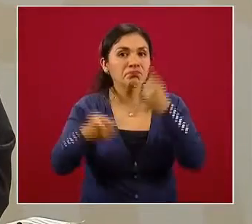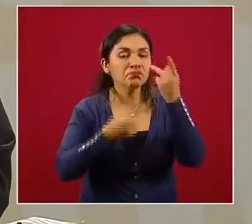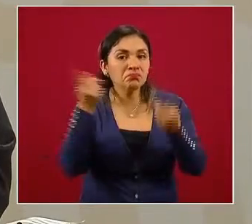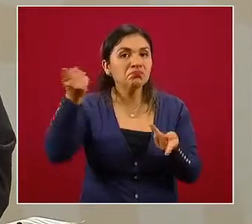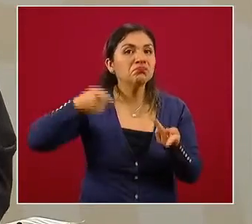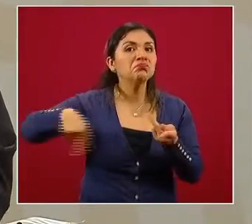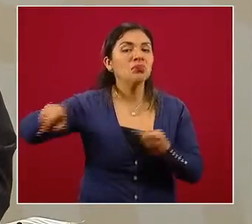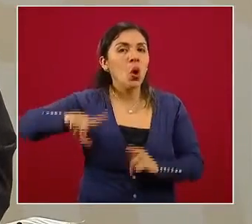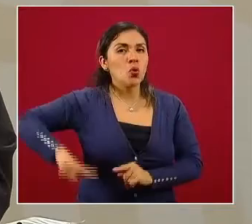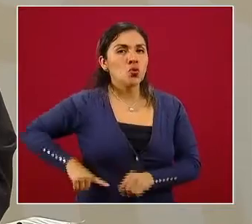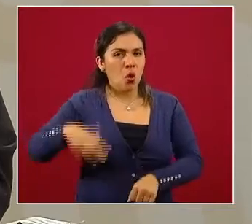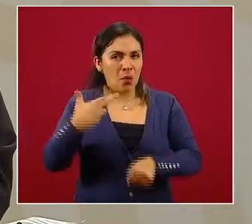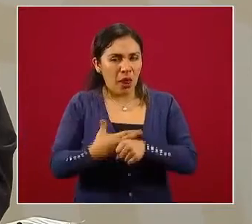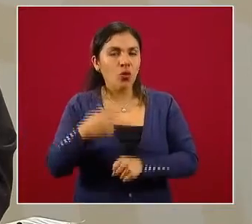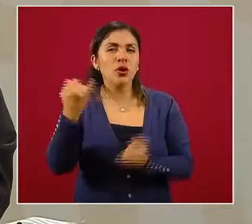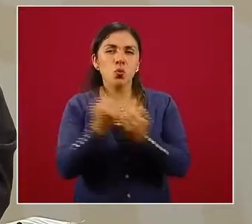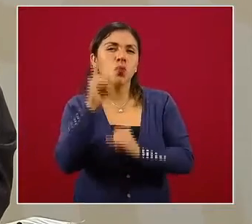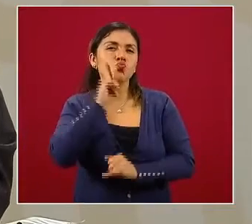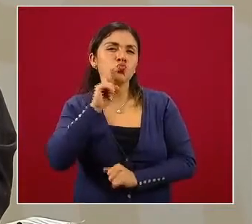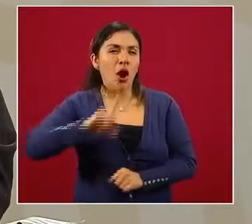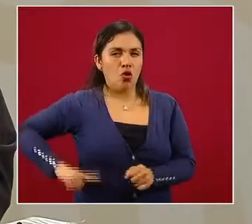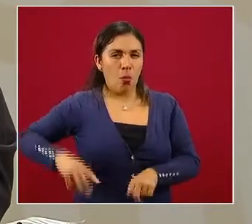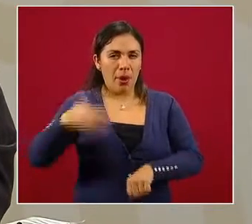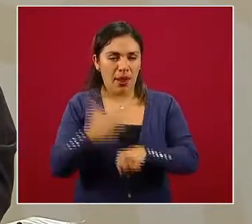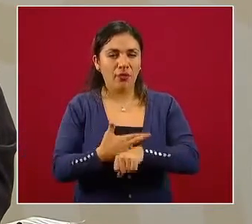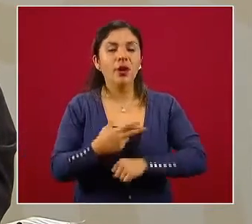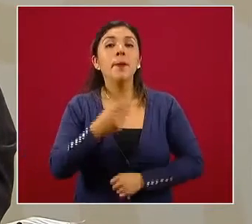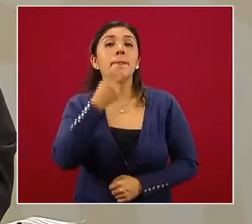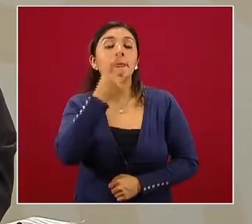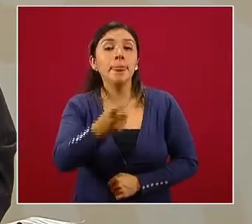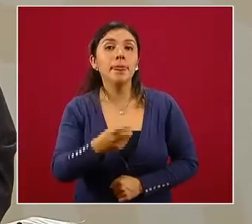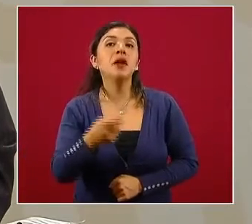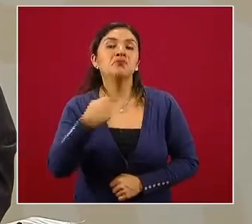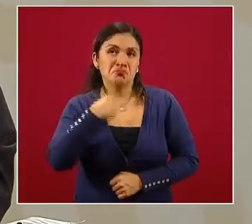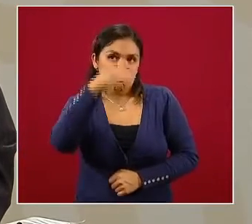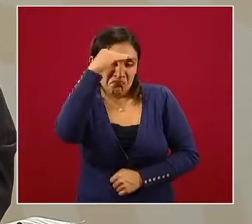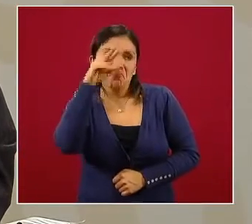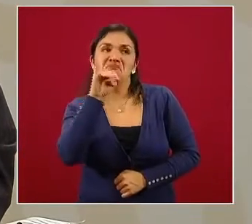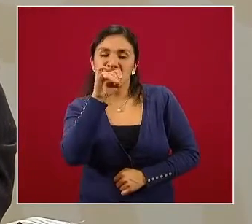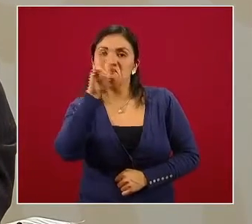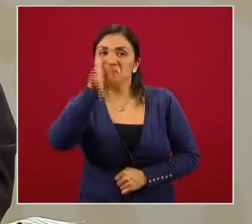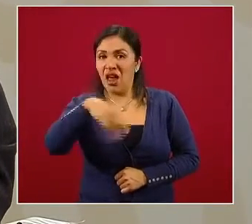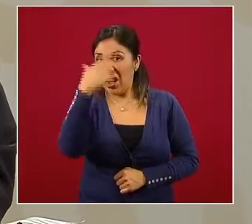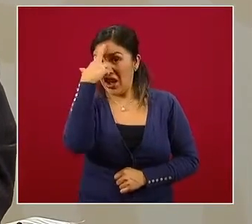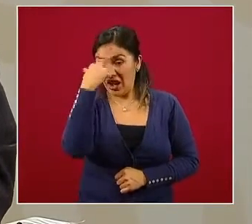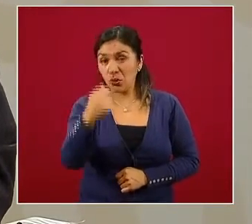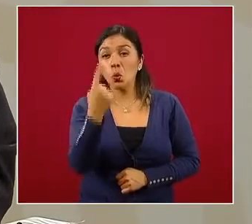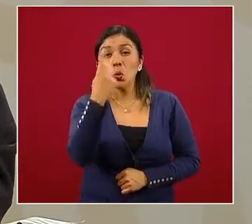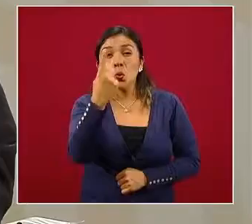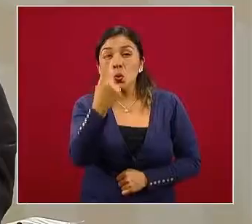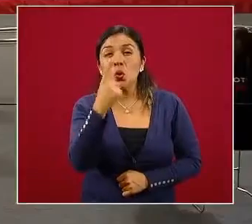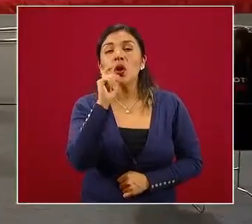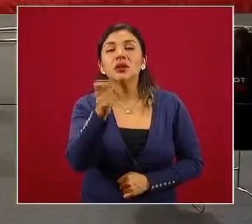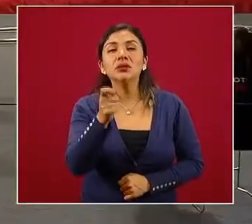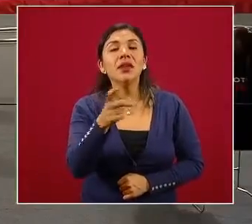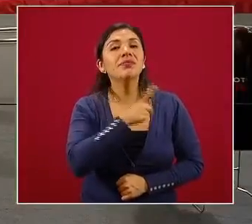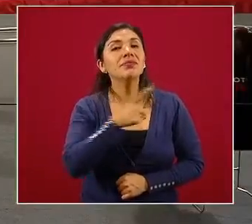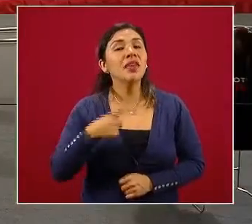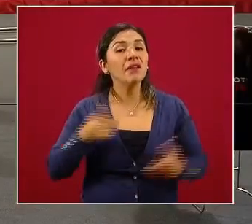los gobernadores y la gobernadora, precisamente, y creo que tienen mucha razón, es el reto de